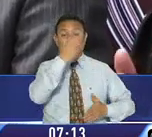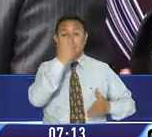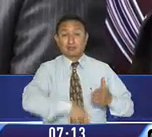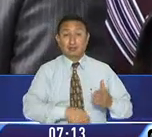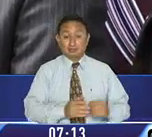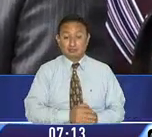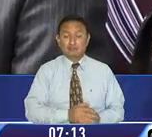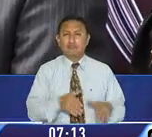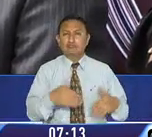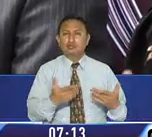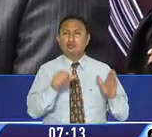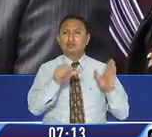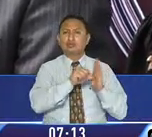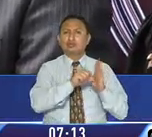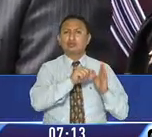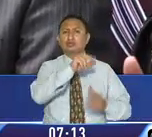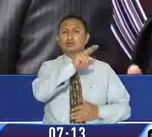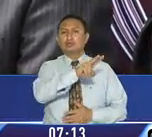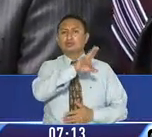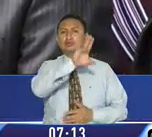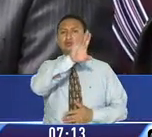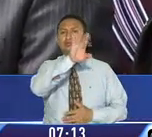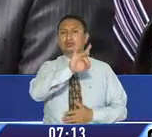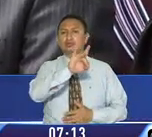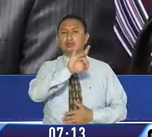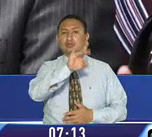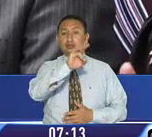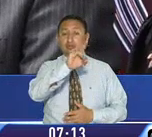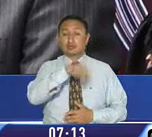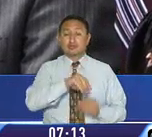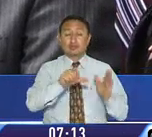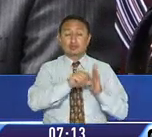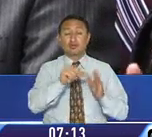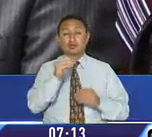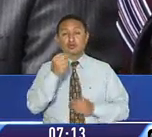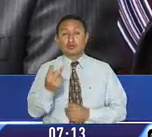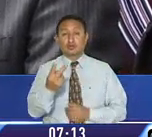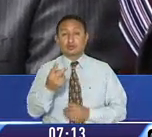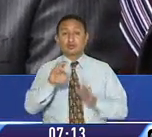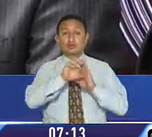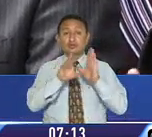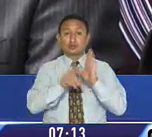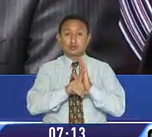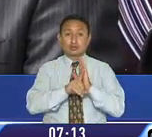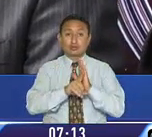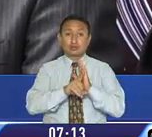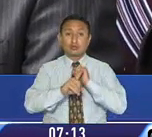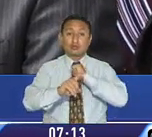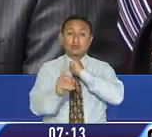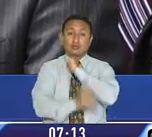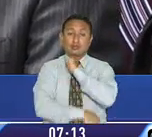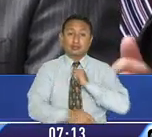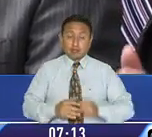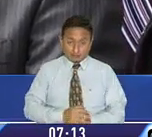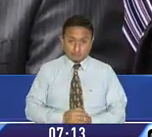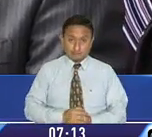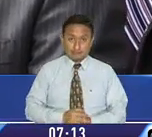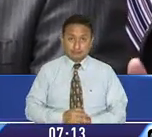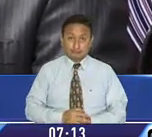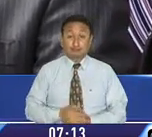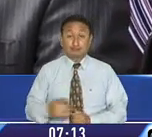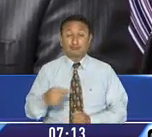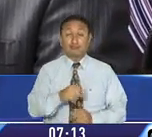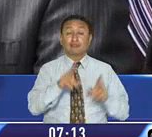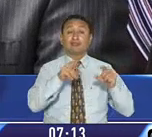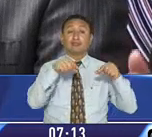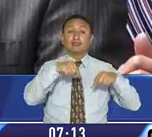está dispuesta en el artículo 278, inciso segundo del Código Orgánico Integral Penal, lo que en doctrina se